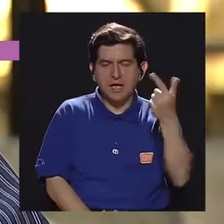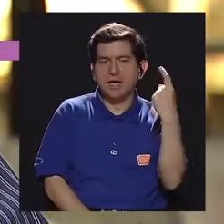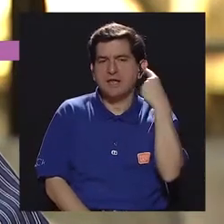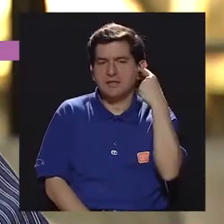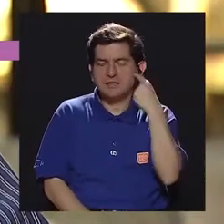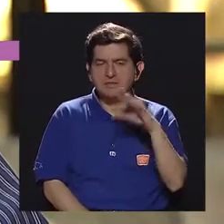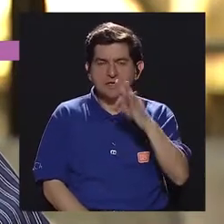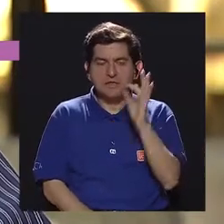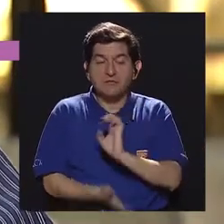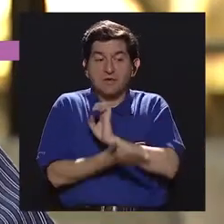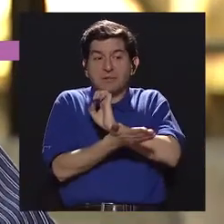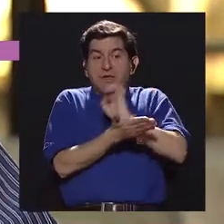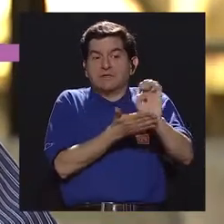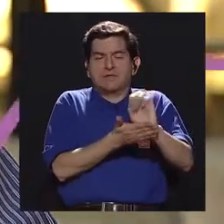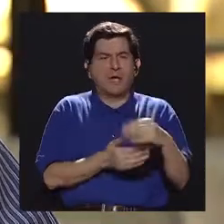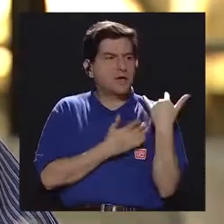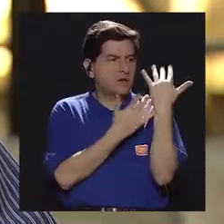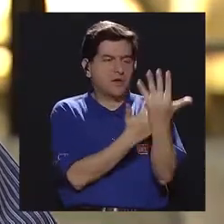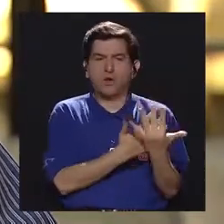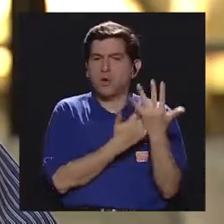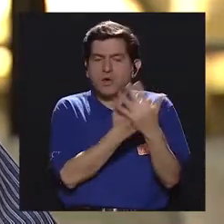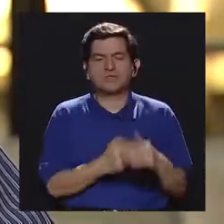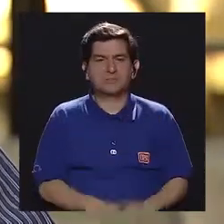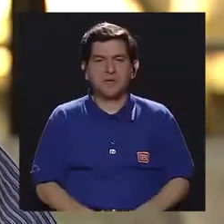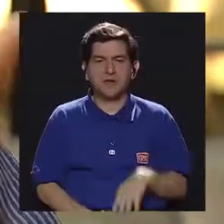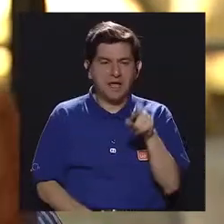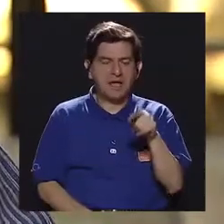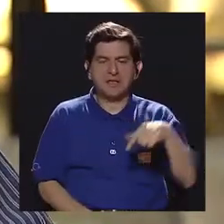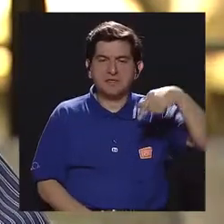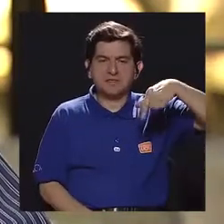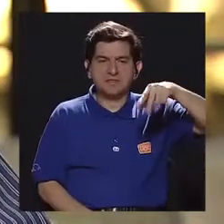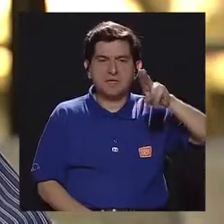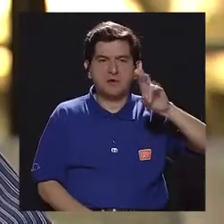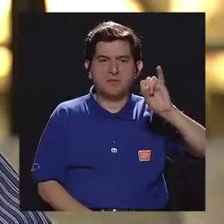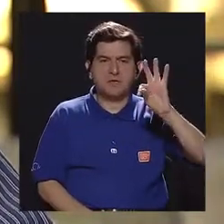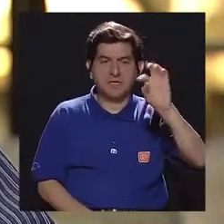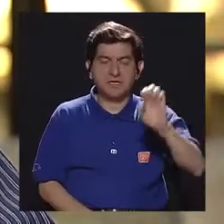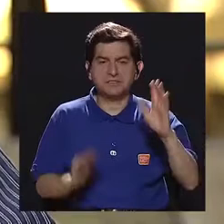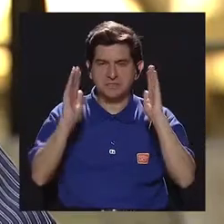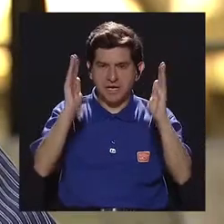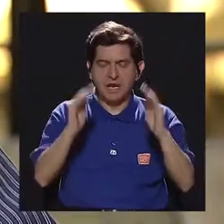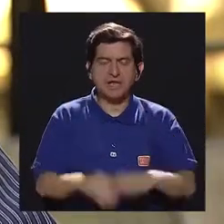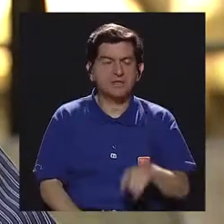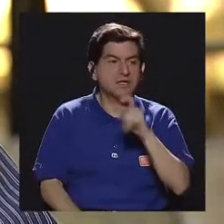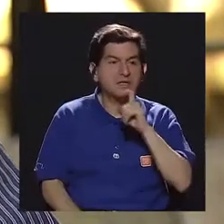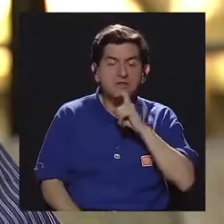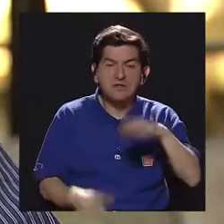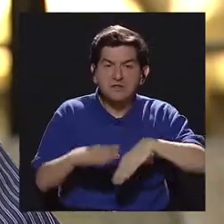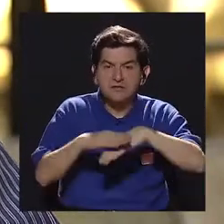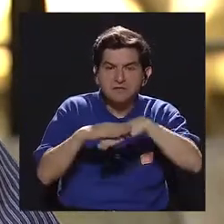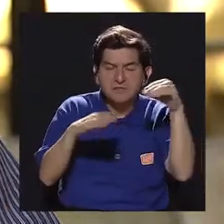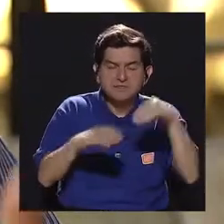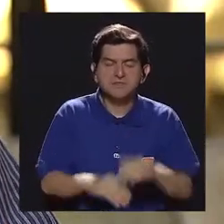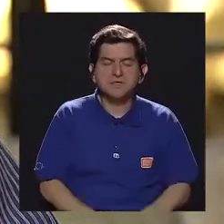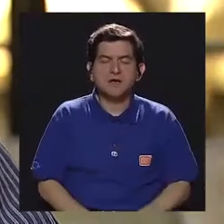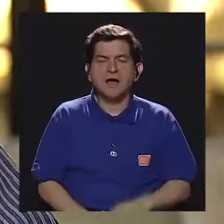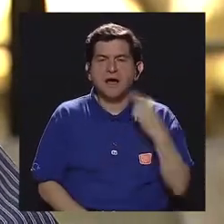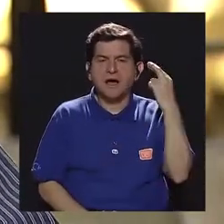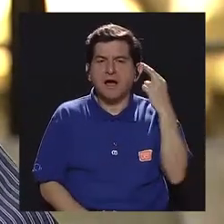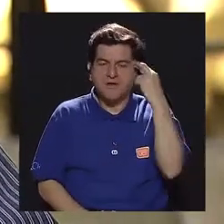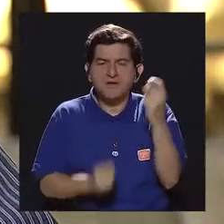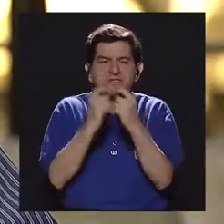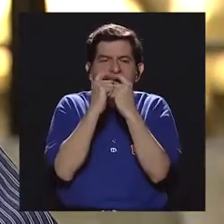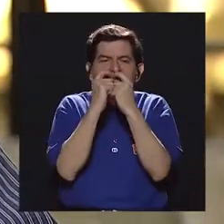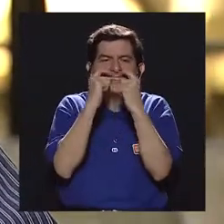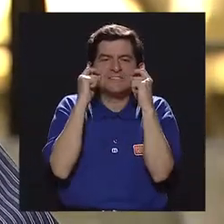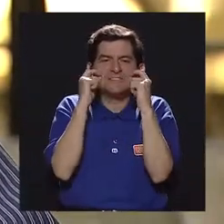molar de manera preventiva, sin esperar a que sea un quiste sumamente grande y que sea más problemático quitarlo. Motivos ortodónticos, te van a